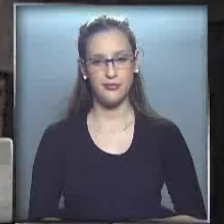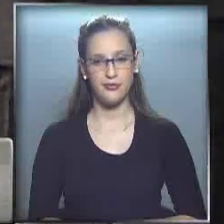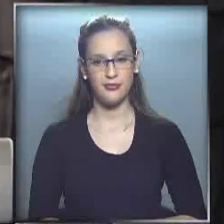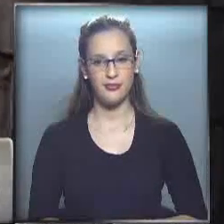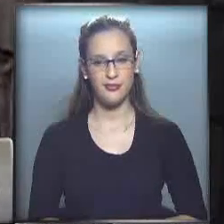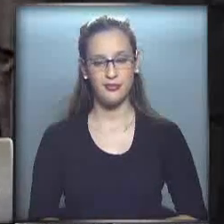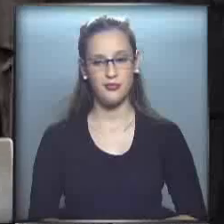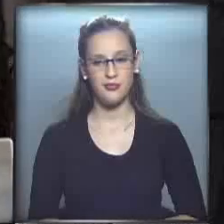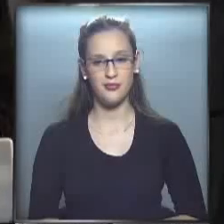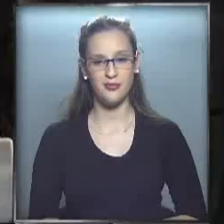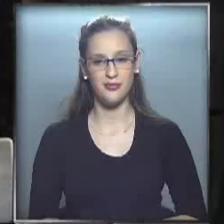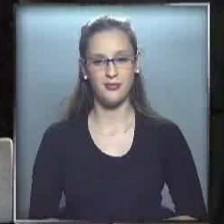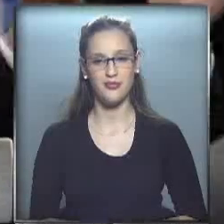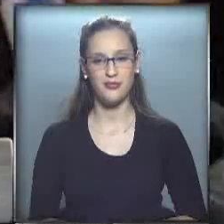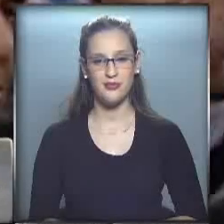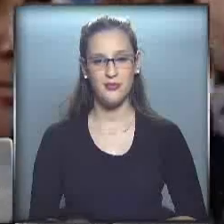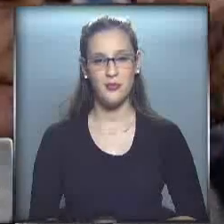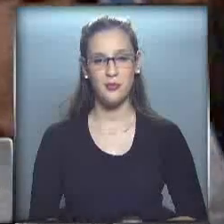Por disposición